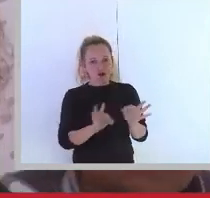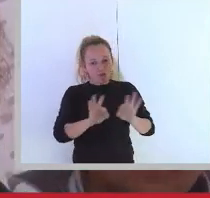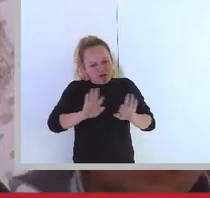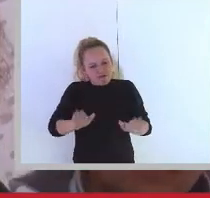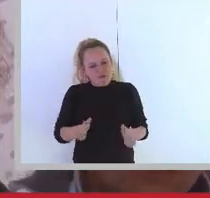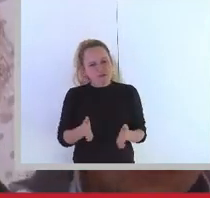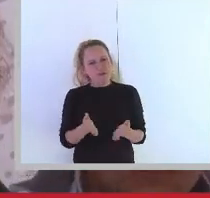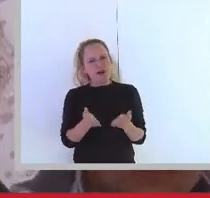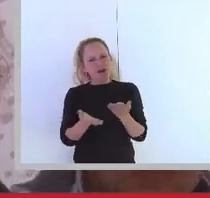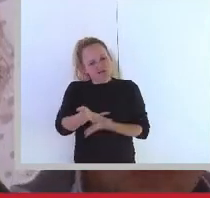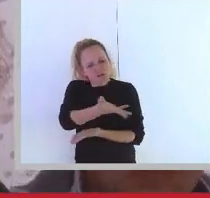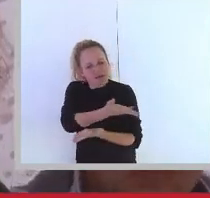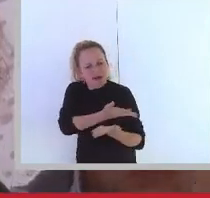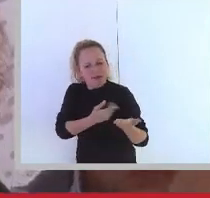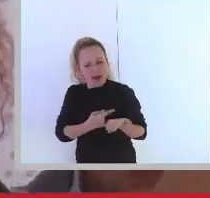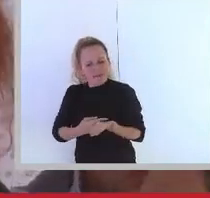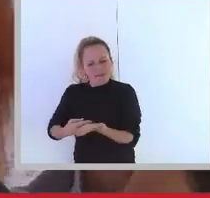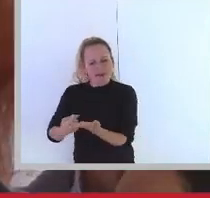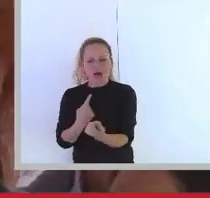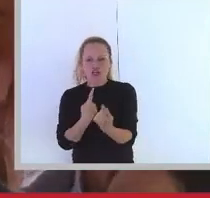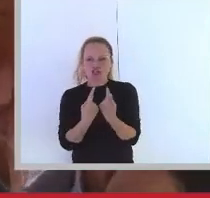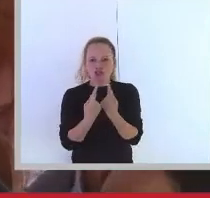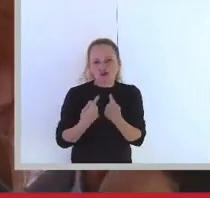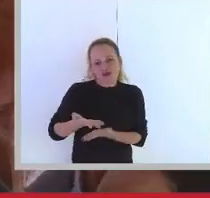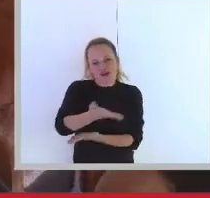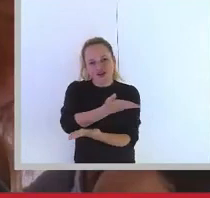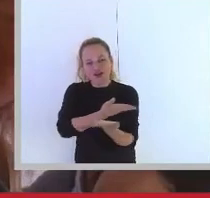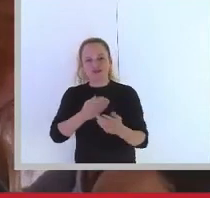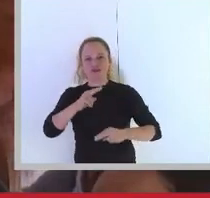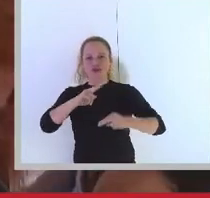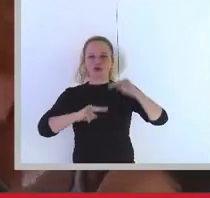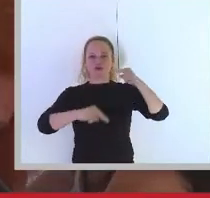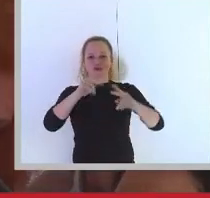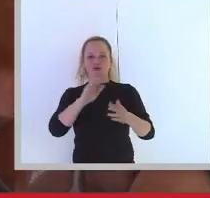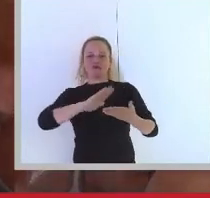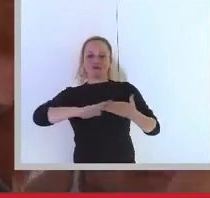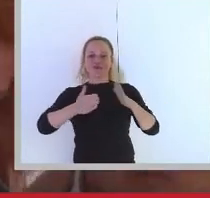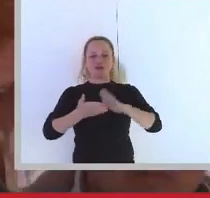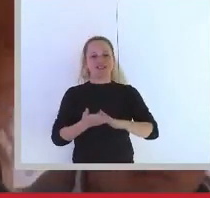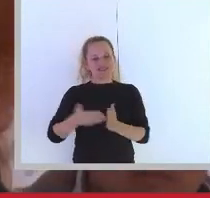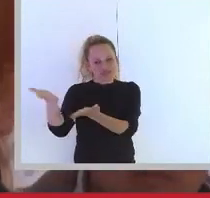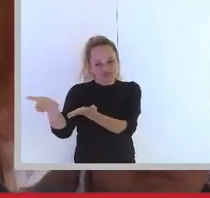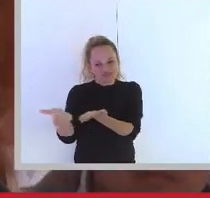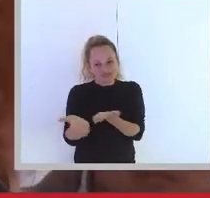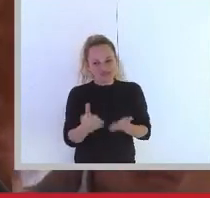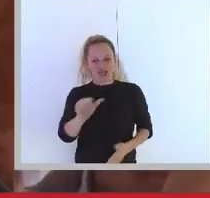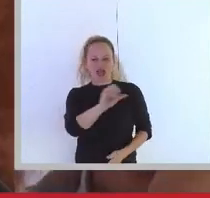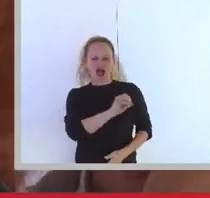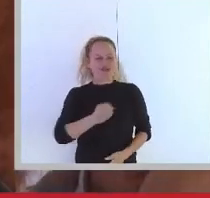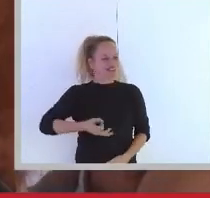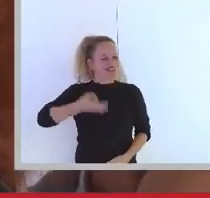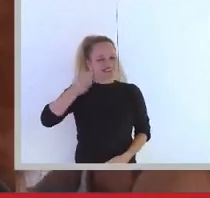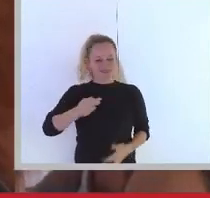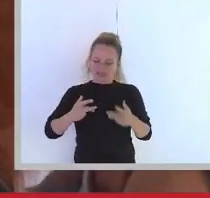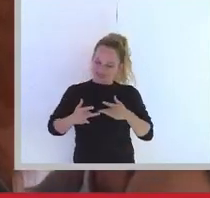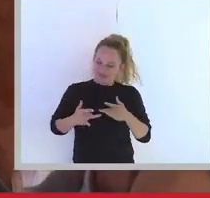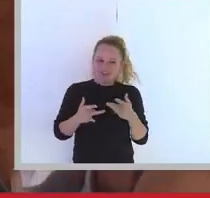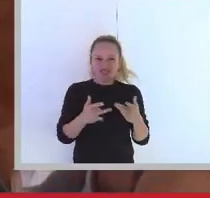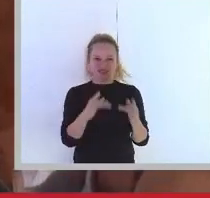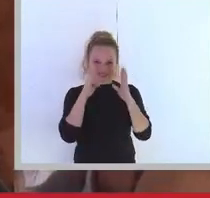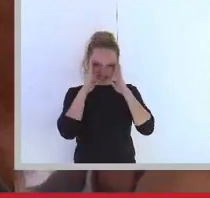constructores de diálogo y constructores de paz. Como siempre, bienvenidos y siempre a la orden para